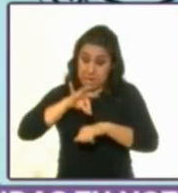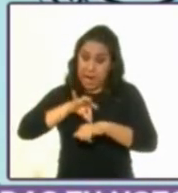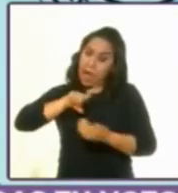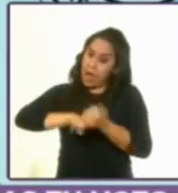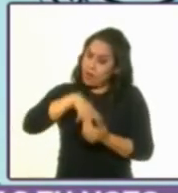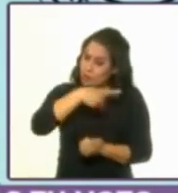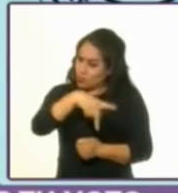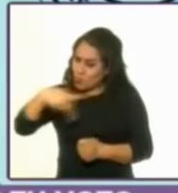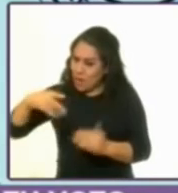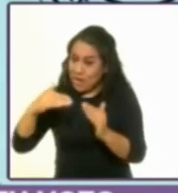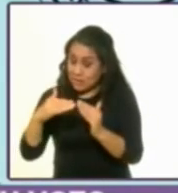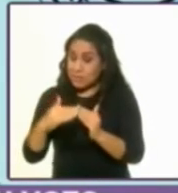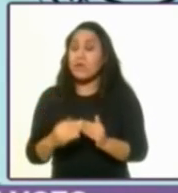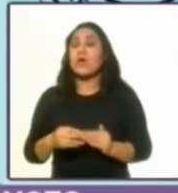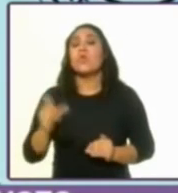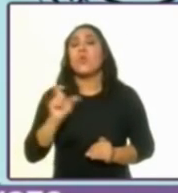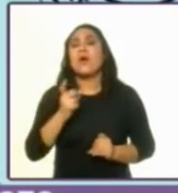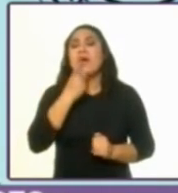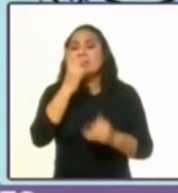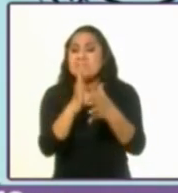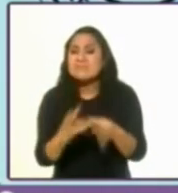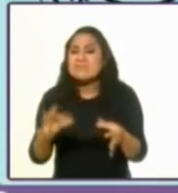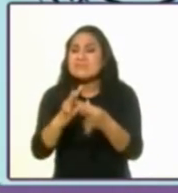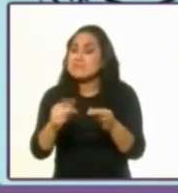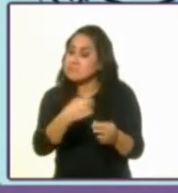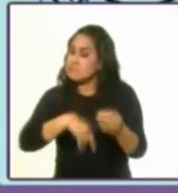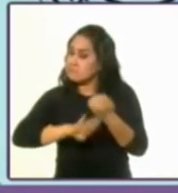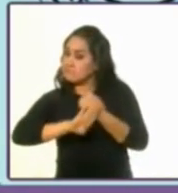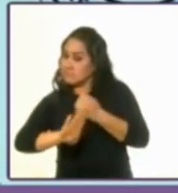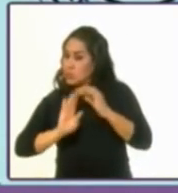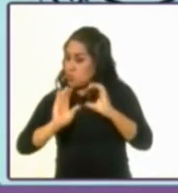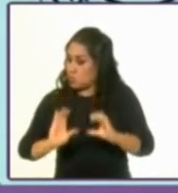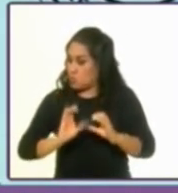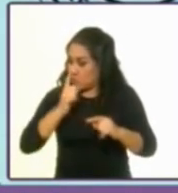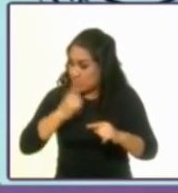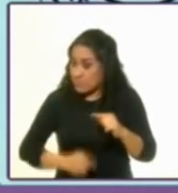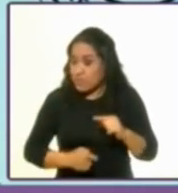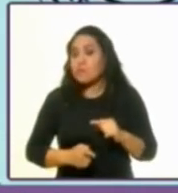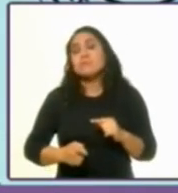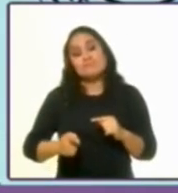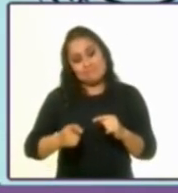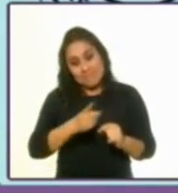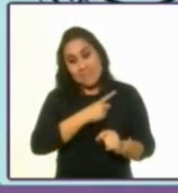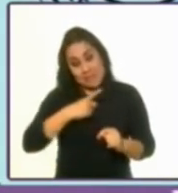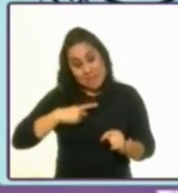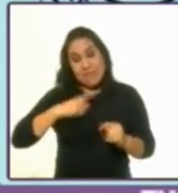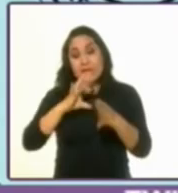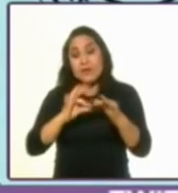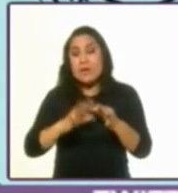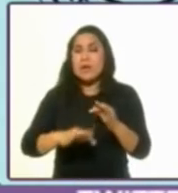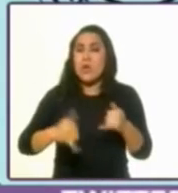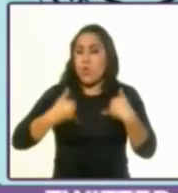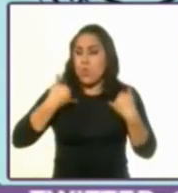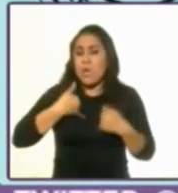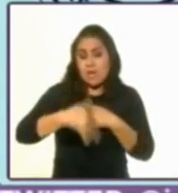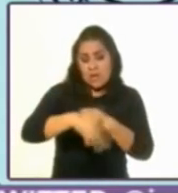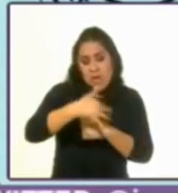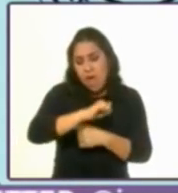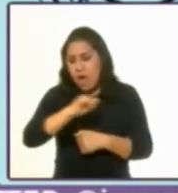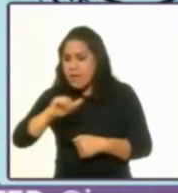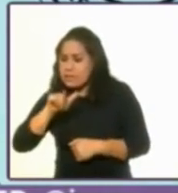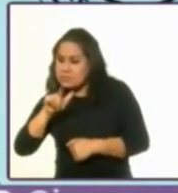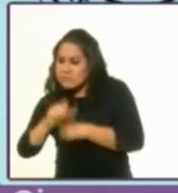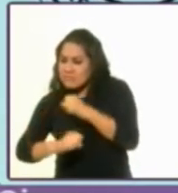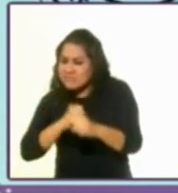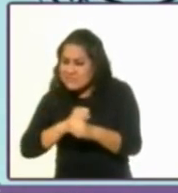también que a la hora de hablar de prevención tenemos que ubicar esa importante edad en nuestros jóvenes entre los 15 y 17 años